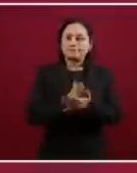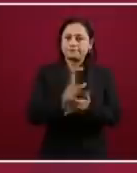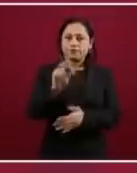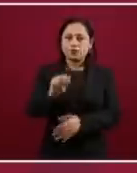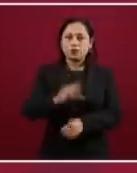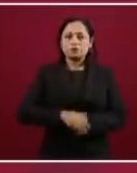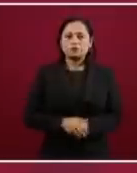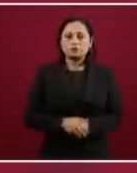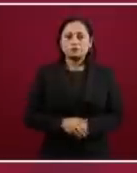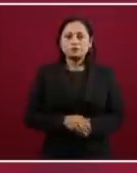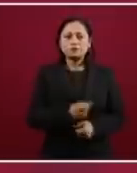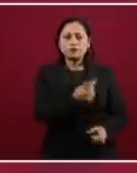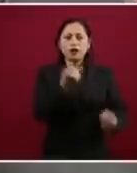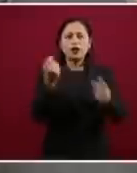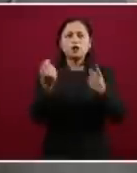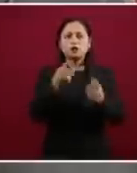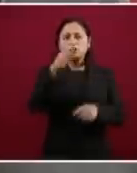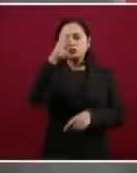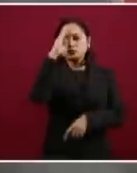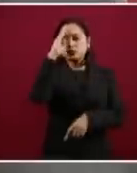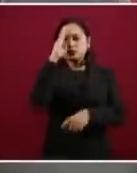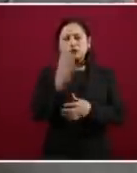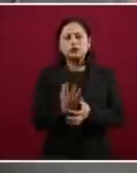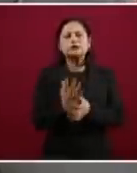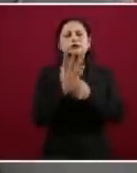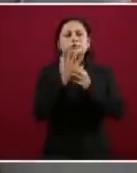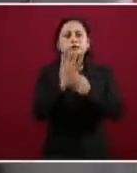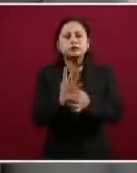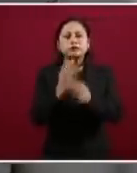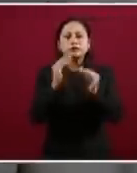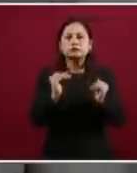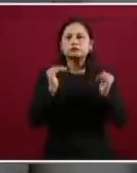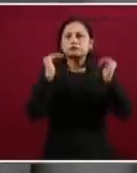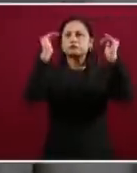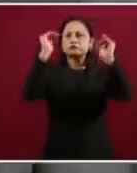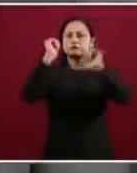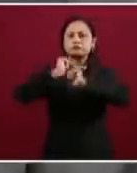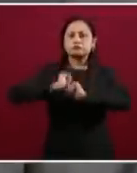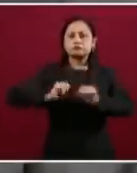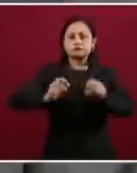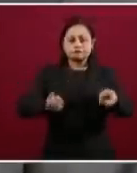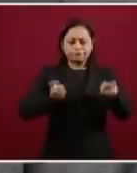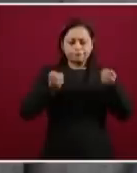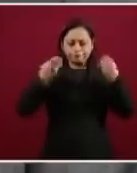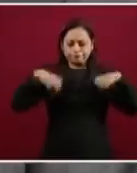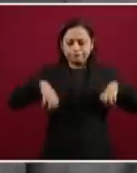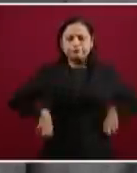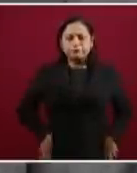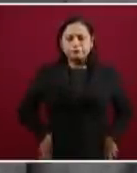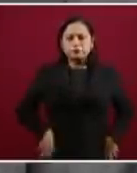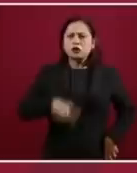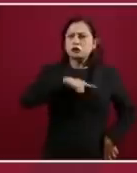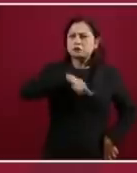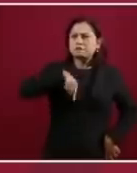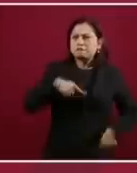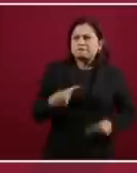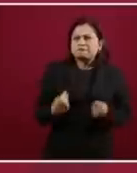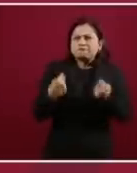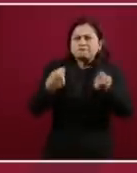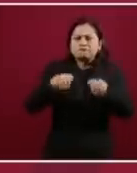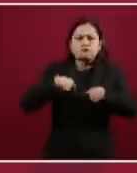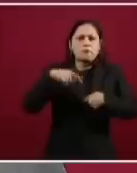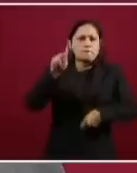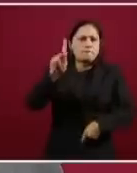roban arriba, ¿por qué nosotros no aprovechamos? De eso se